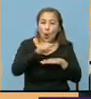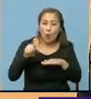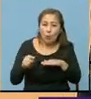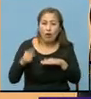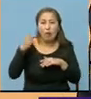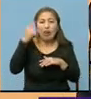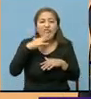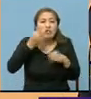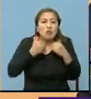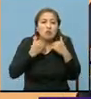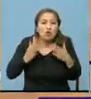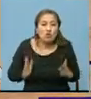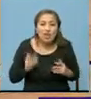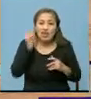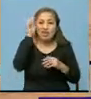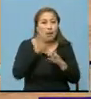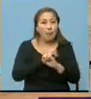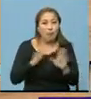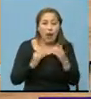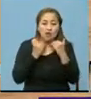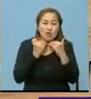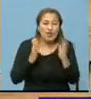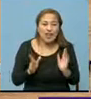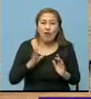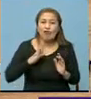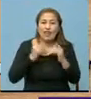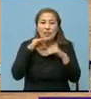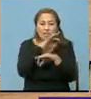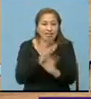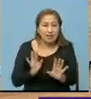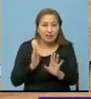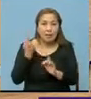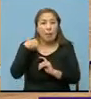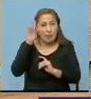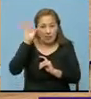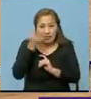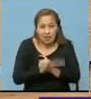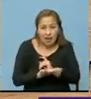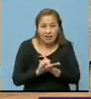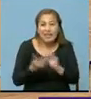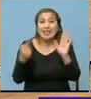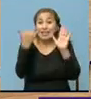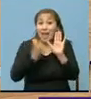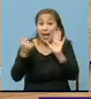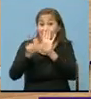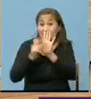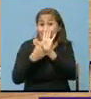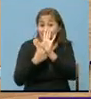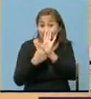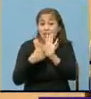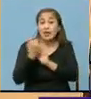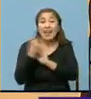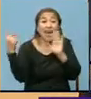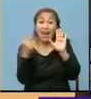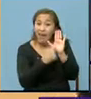sé por qué o malintencionada o sin falta de conocimiento no se percataron de esta red de esta resolución y en esta